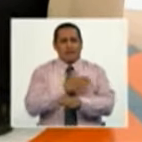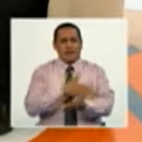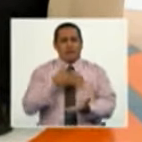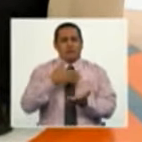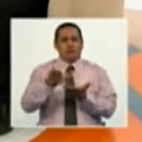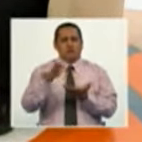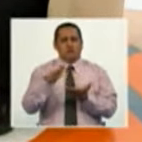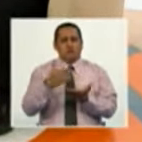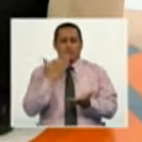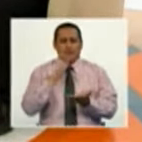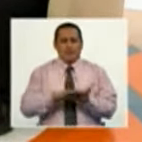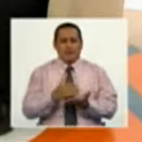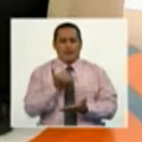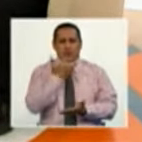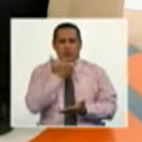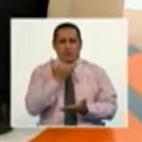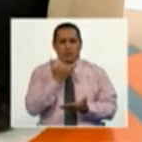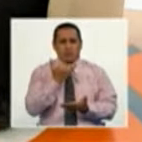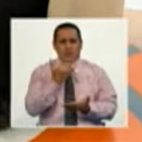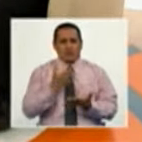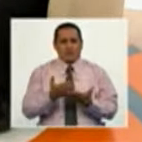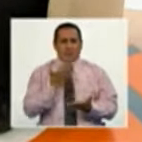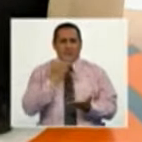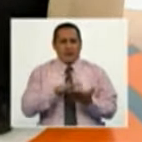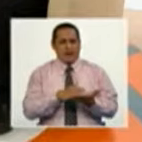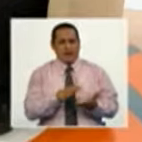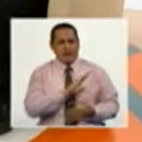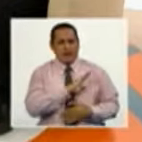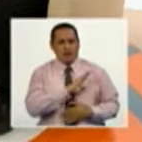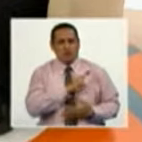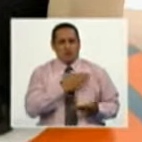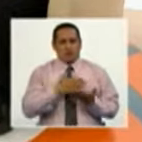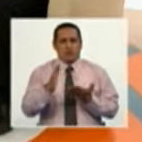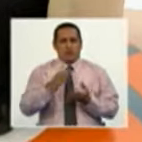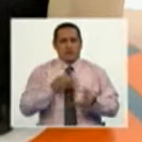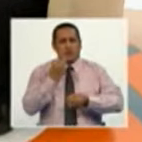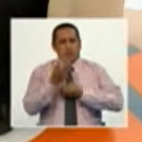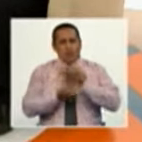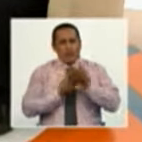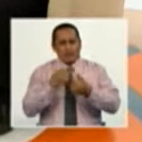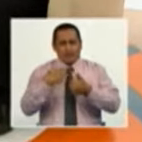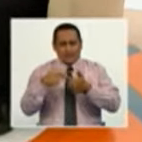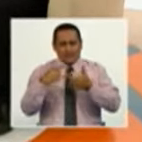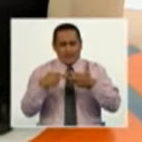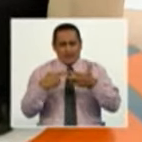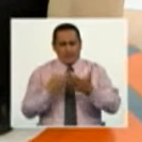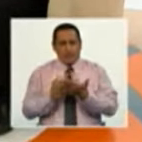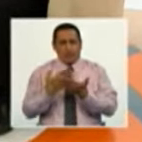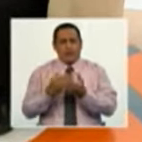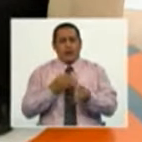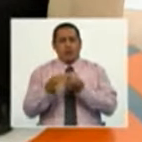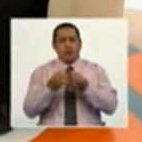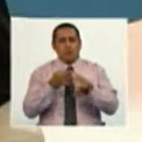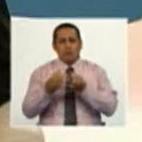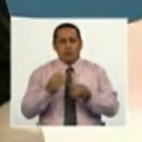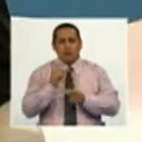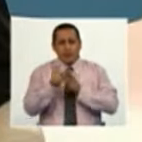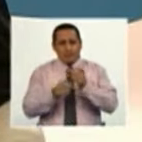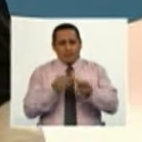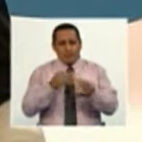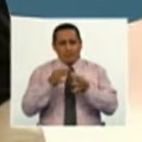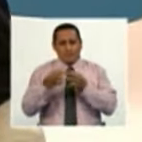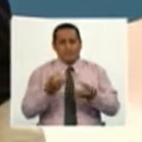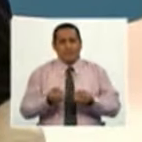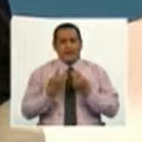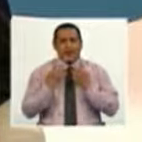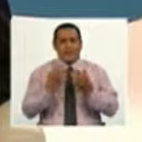sido despedido injustamente, de manera arbitraria, y relata una serie de hechos que quisiera que los comparta con nuestros